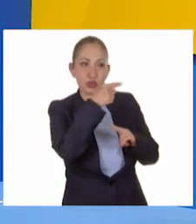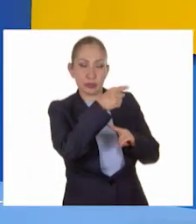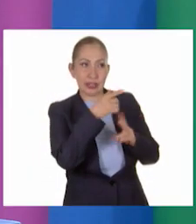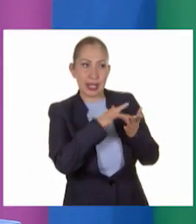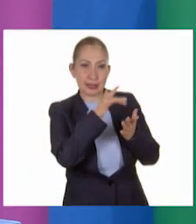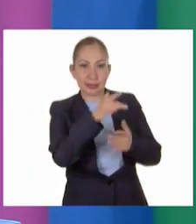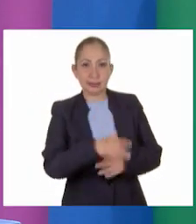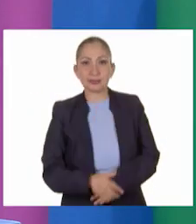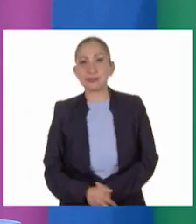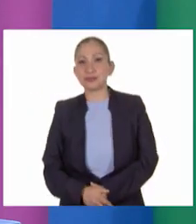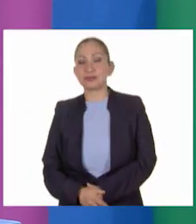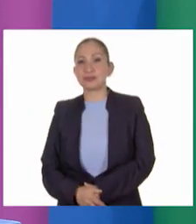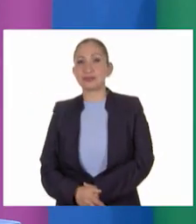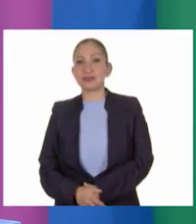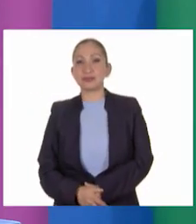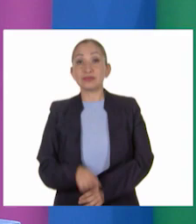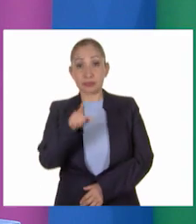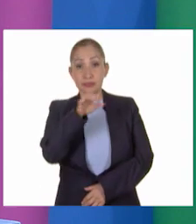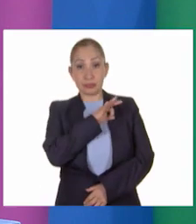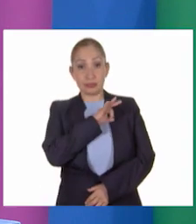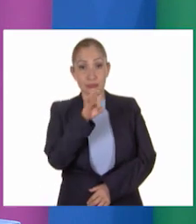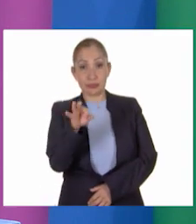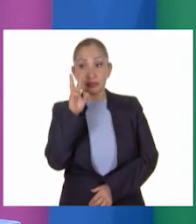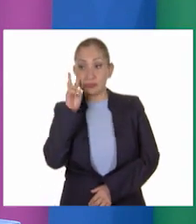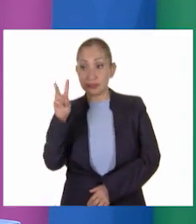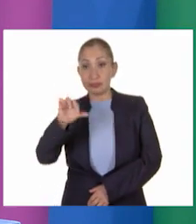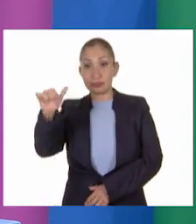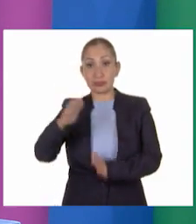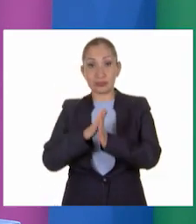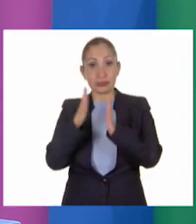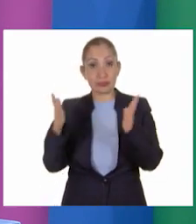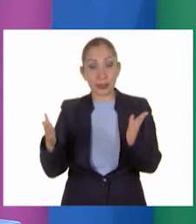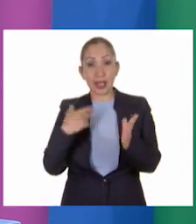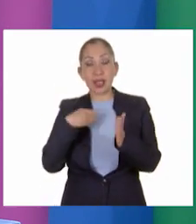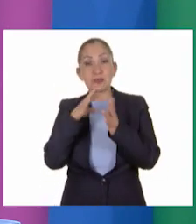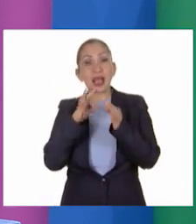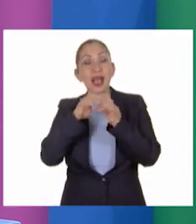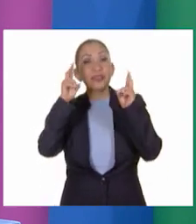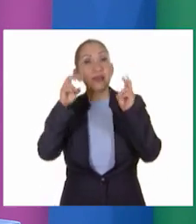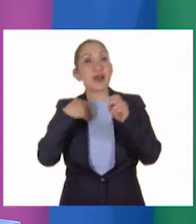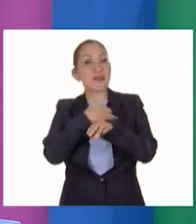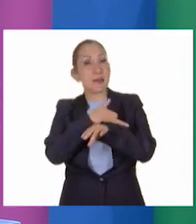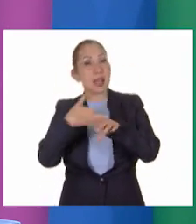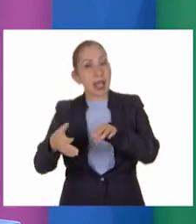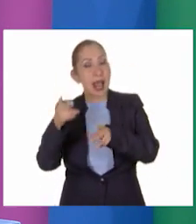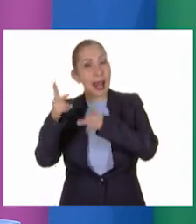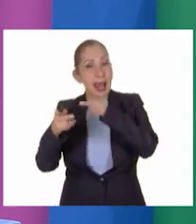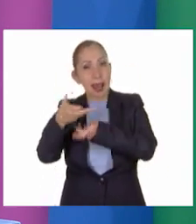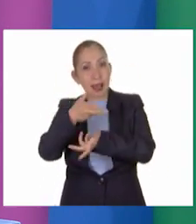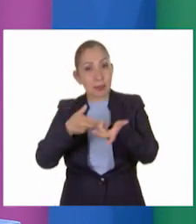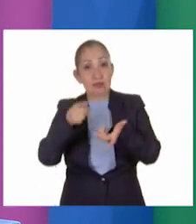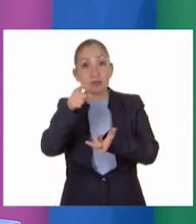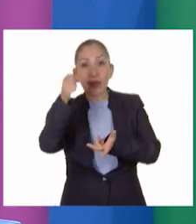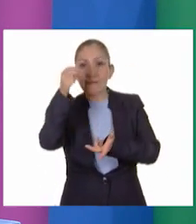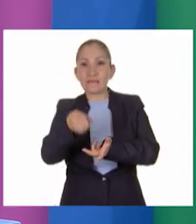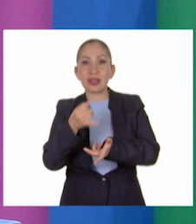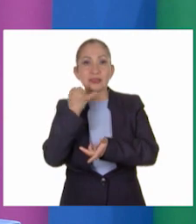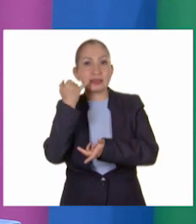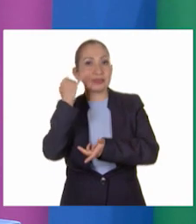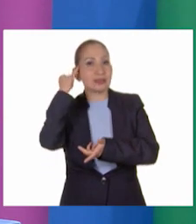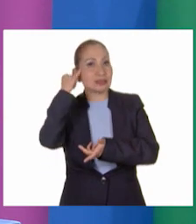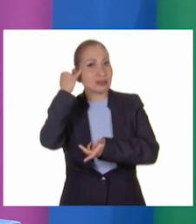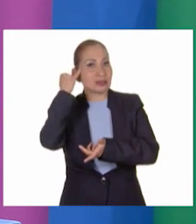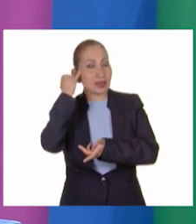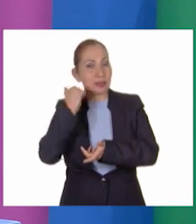María. Si te es posible, consulta otros libros y comenta el tema de hoy con tu familia. Si tienes la fortuna de hablar una